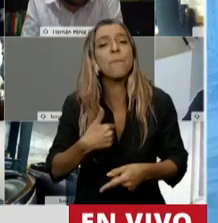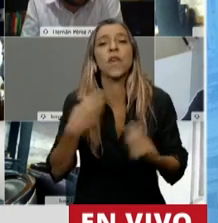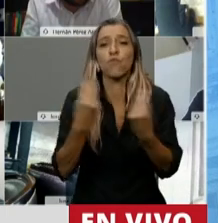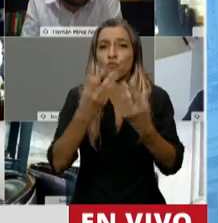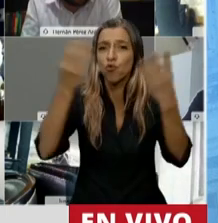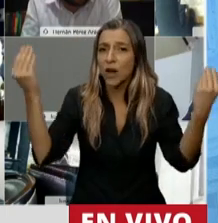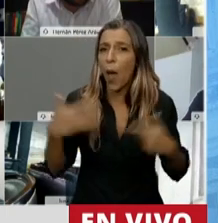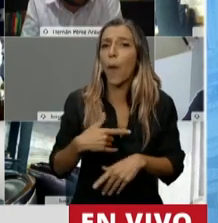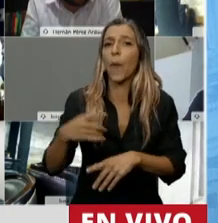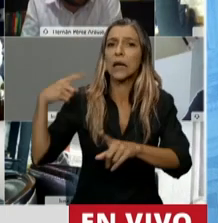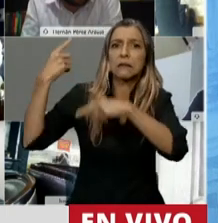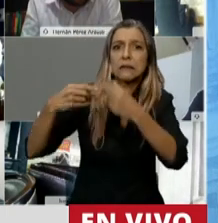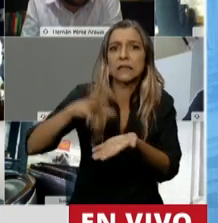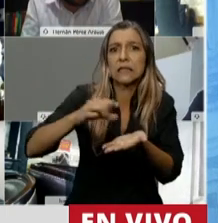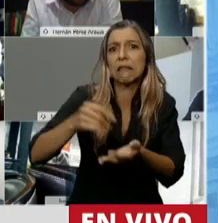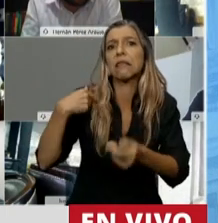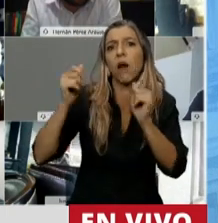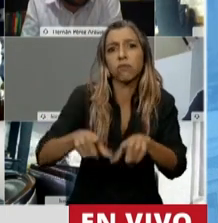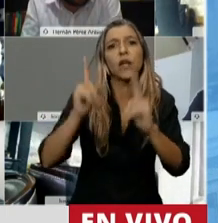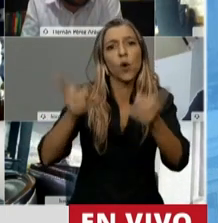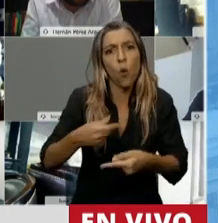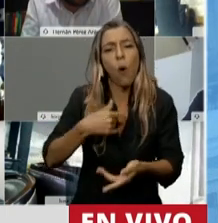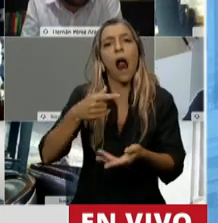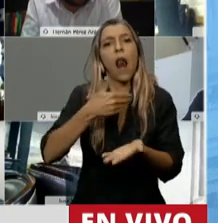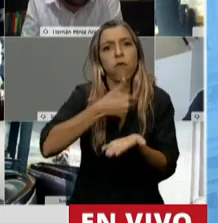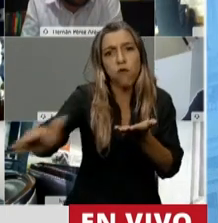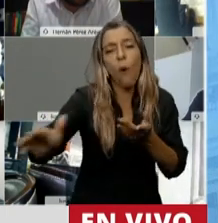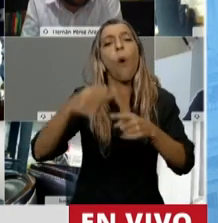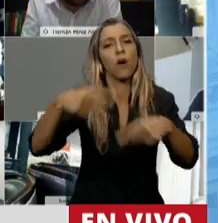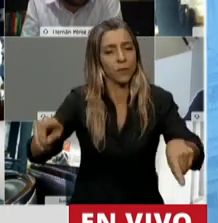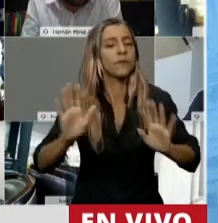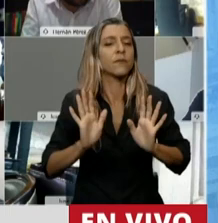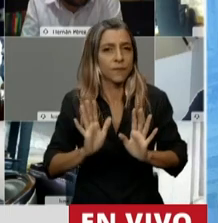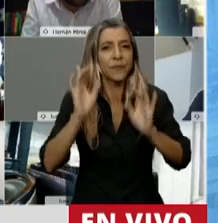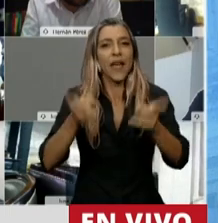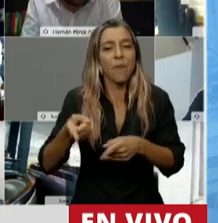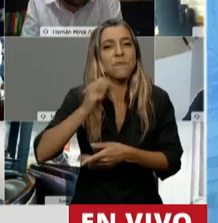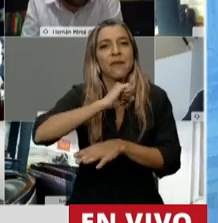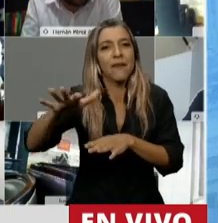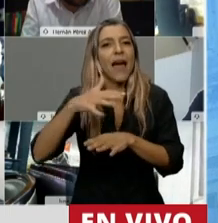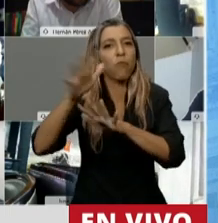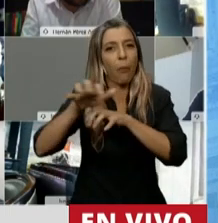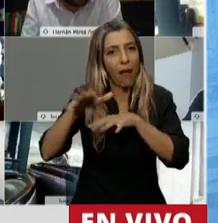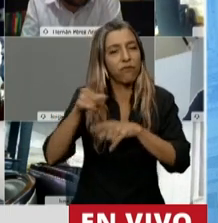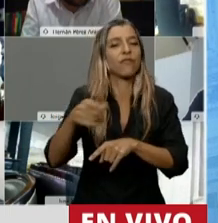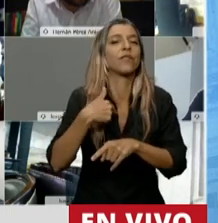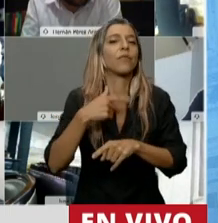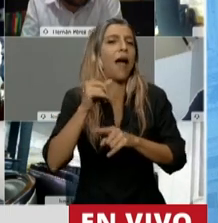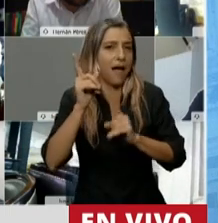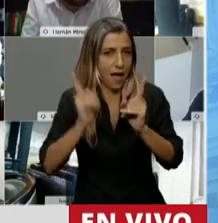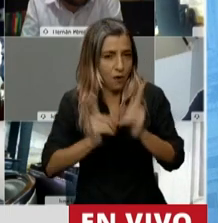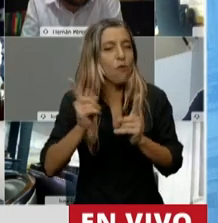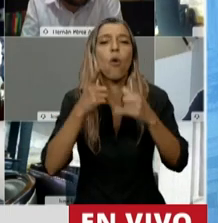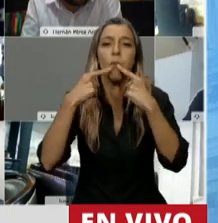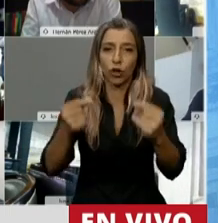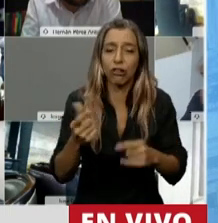de la tierra por la expansión de la frontera agropecuaria. Las madres que pelean porque sus hijos son envenenados